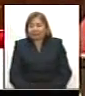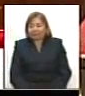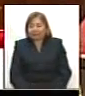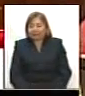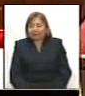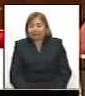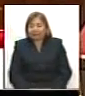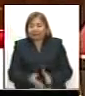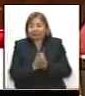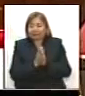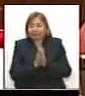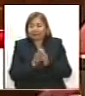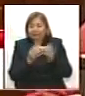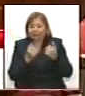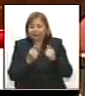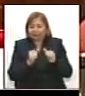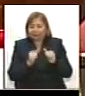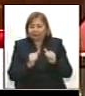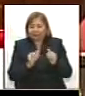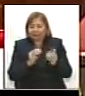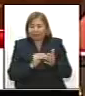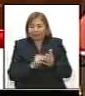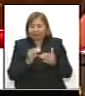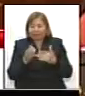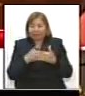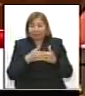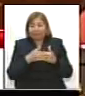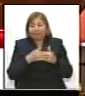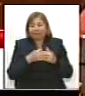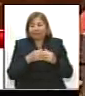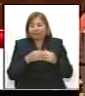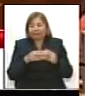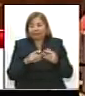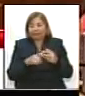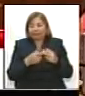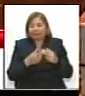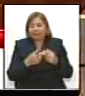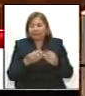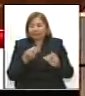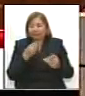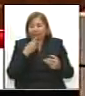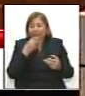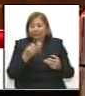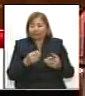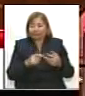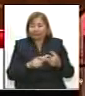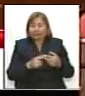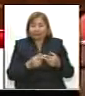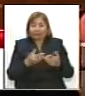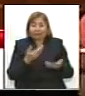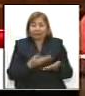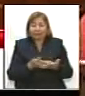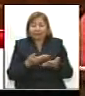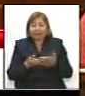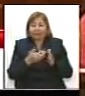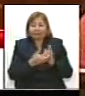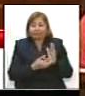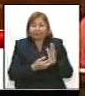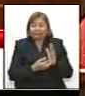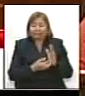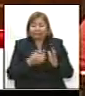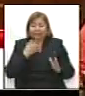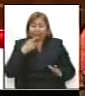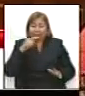y solicitarle que intentáramos volver a algo más cercano al dictamen original. Porque originalmente lo que se planteaba era que